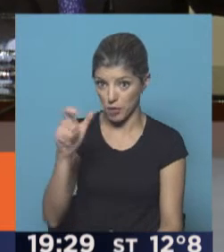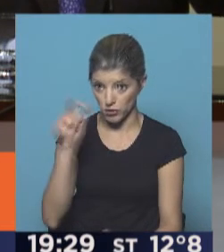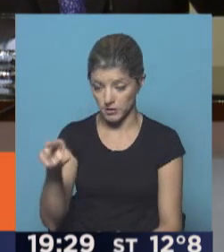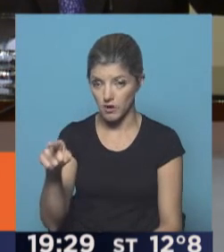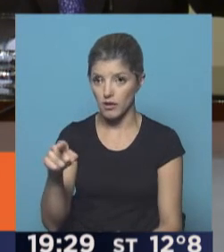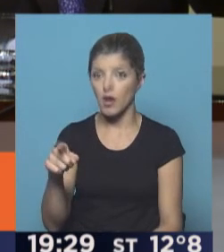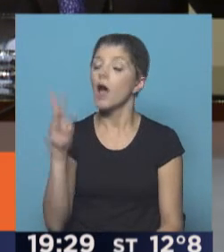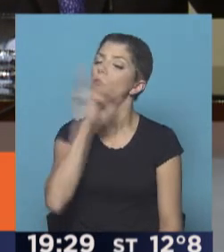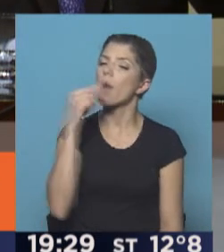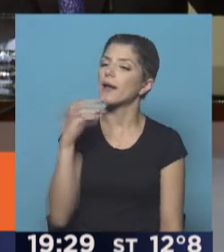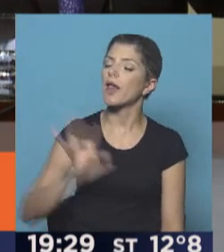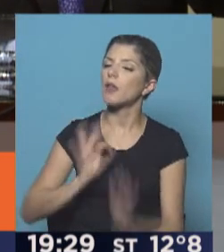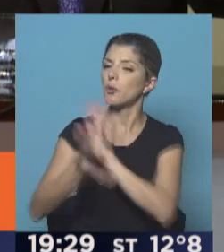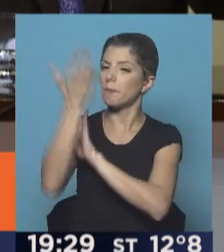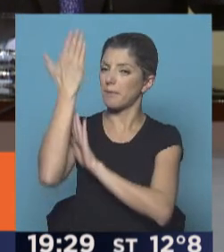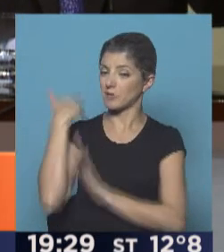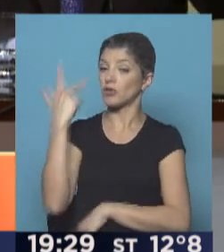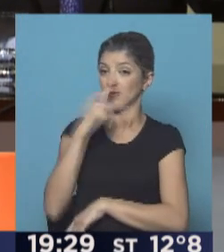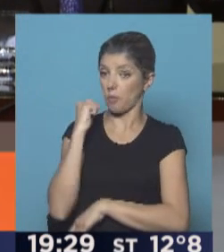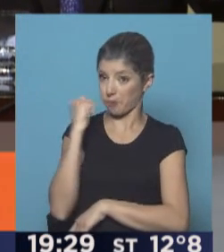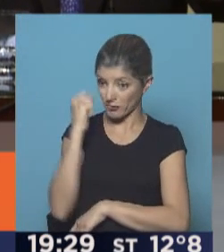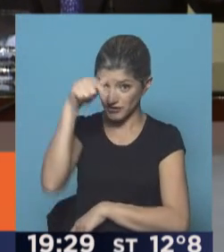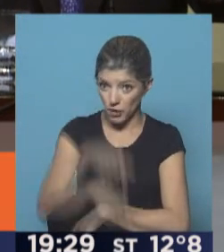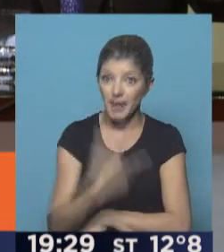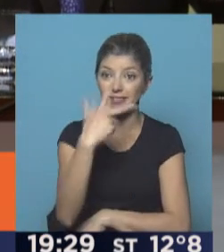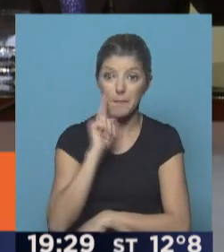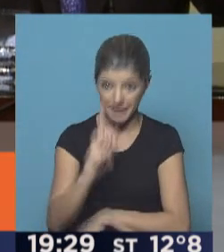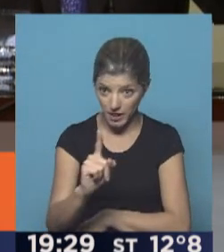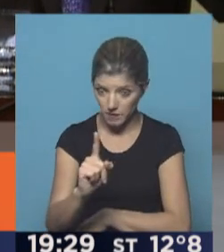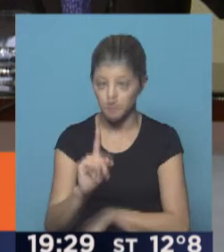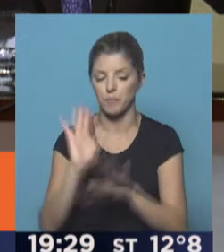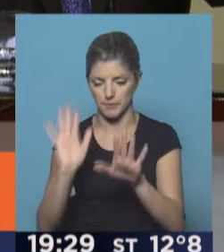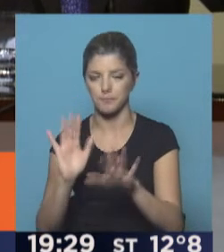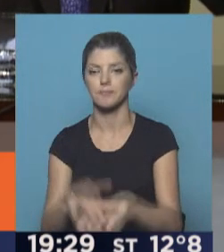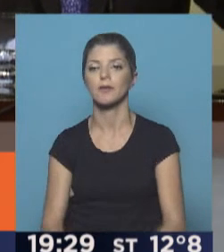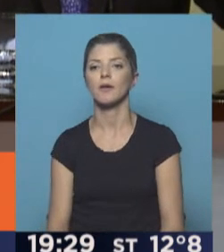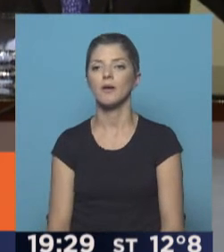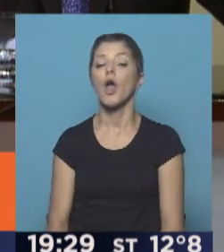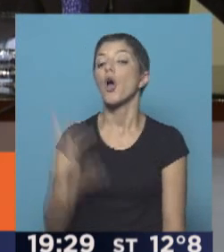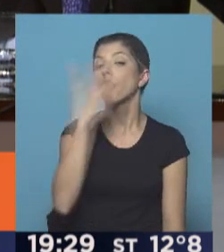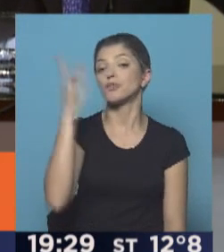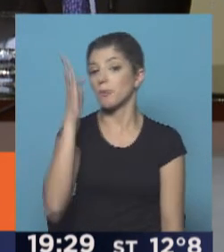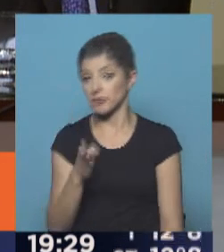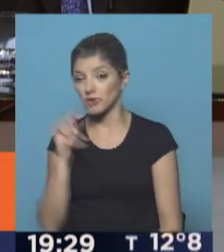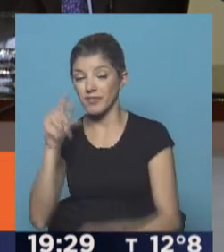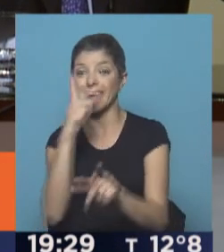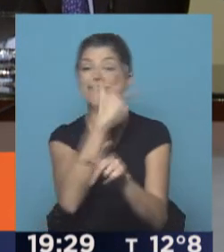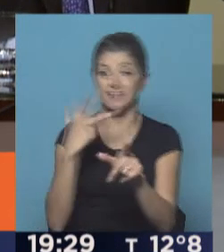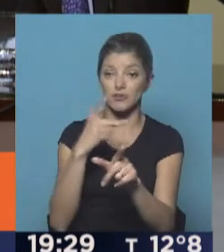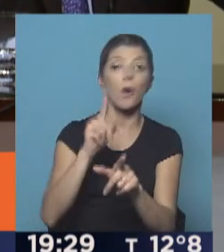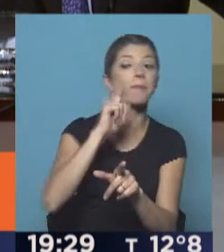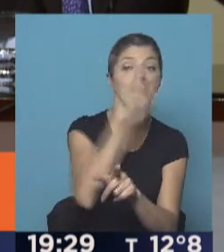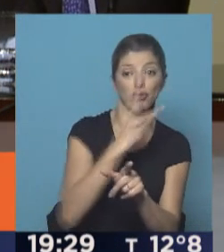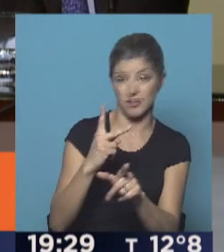pasado tuvo un bimestre que pagó 300 y ahora le llegó 3.000. Muy bien. 400% de 300 es